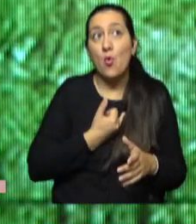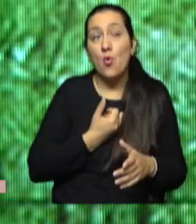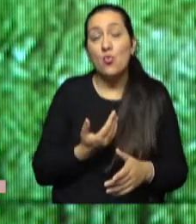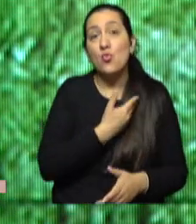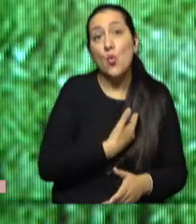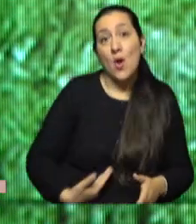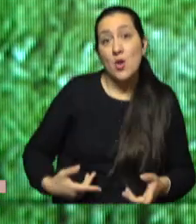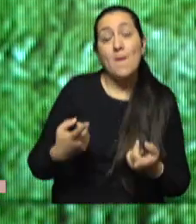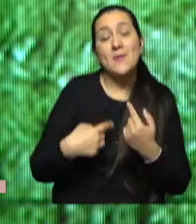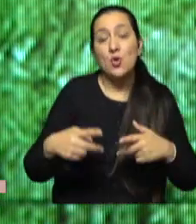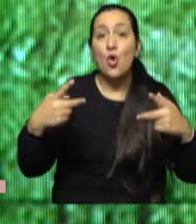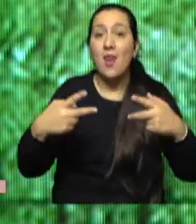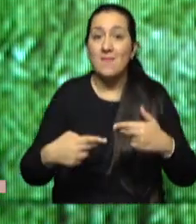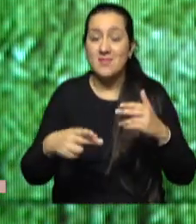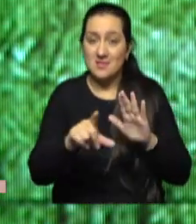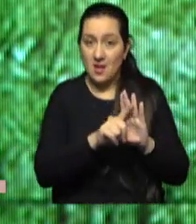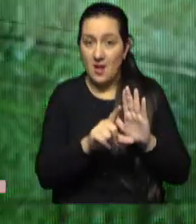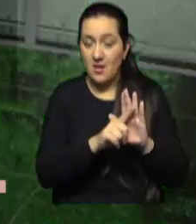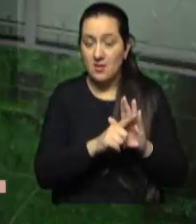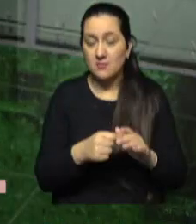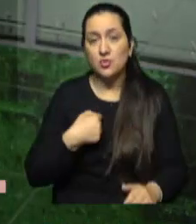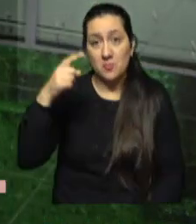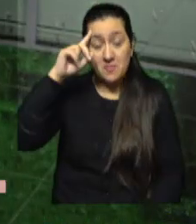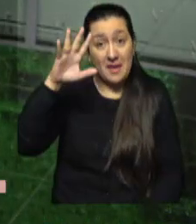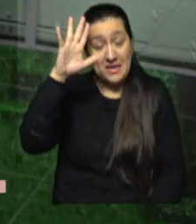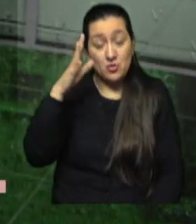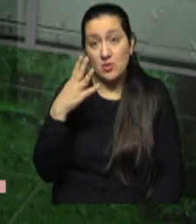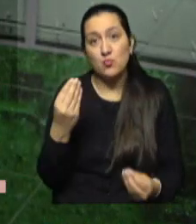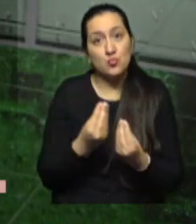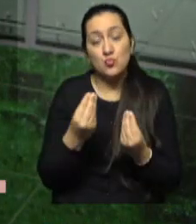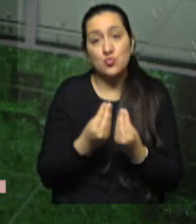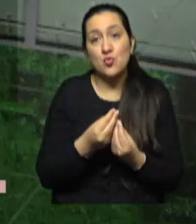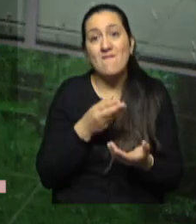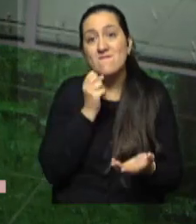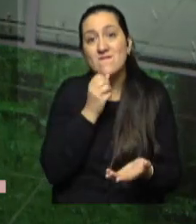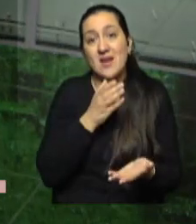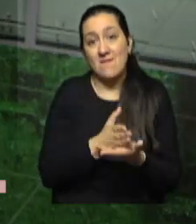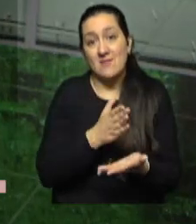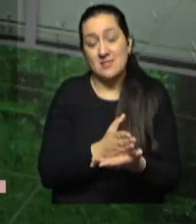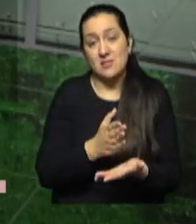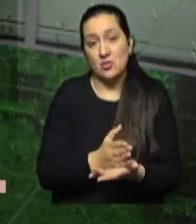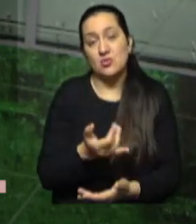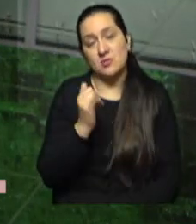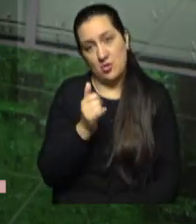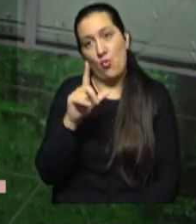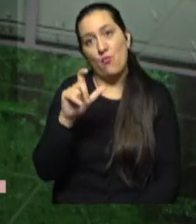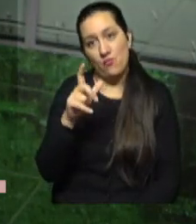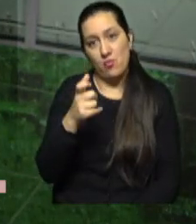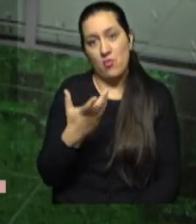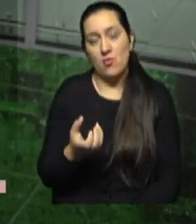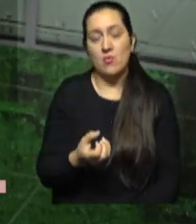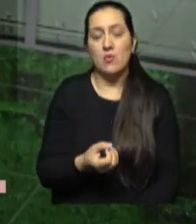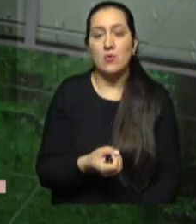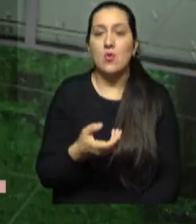en ese caso este tiene beneficios para acceder a ser colono propietario evidentemente si no nadie lo haría porque automáticamente